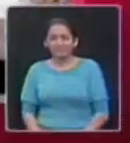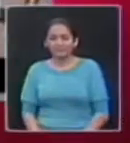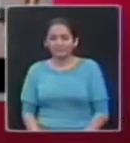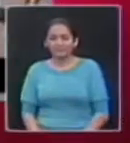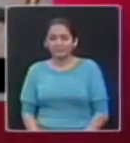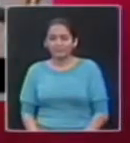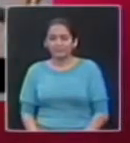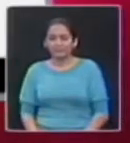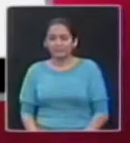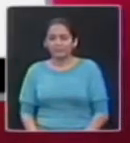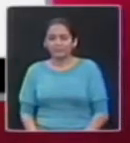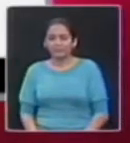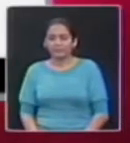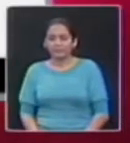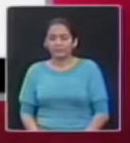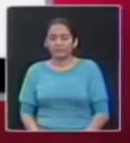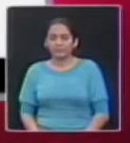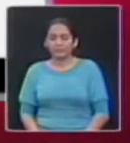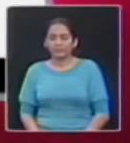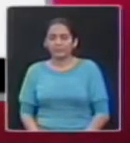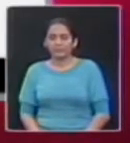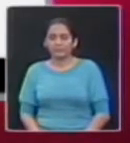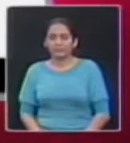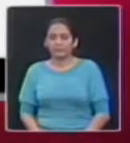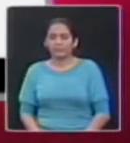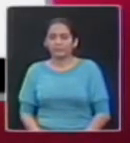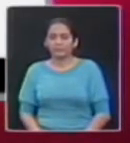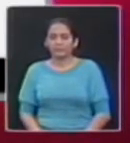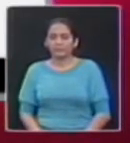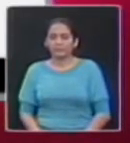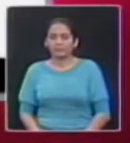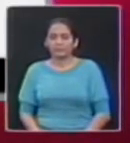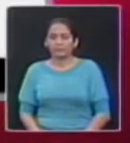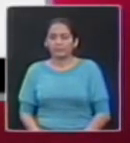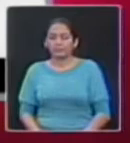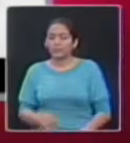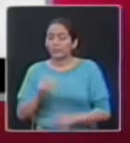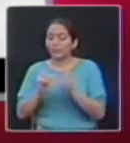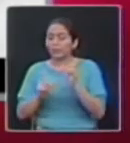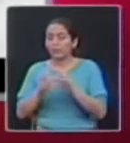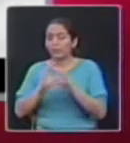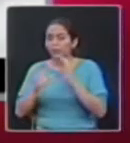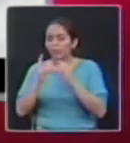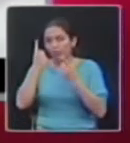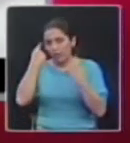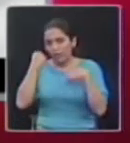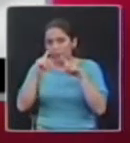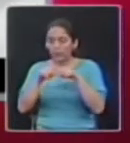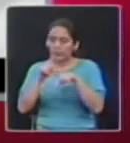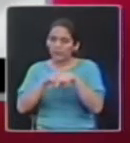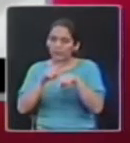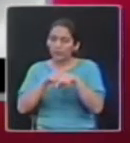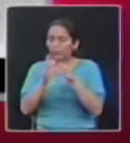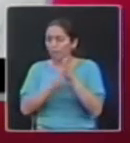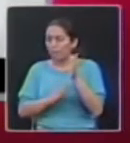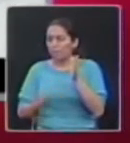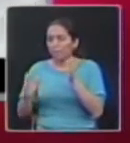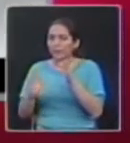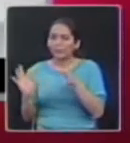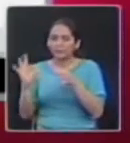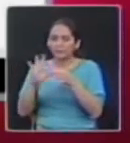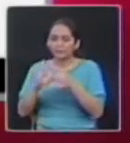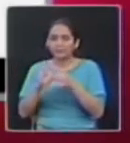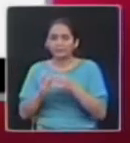los expositores que hablaré posteriormente, y puedan ya hacer relaciones a largo plazo. Ahora, son varias empresas las que se darán cita.